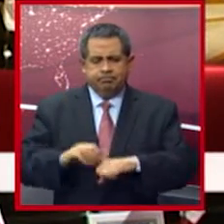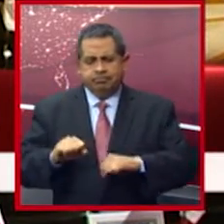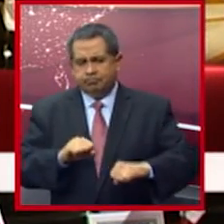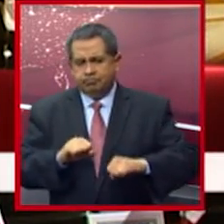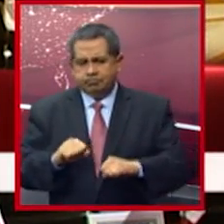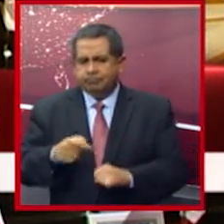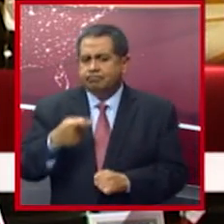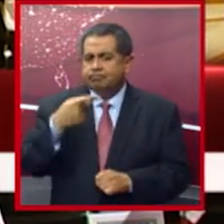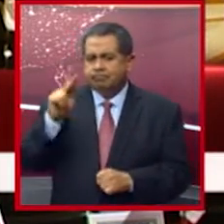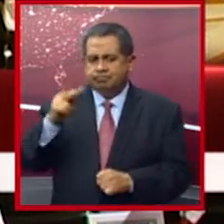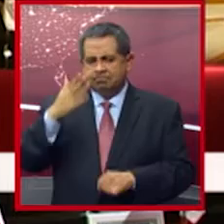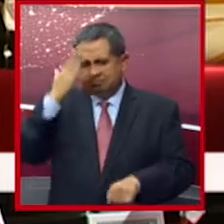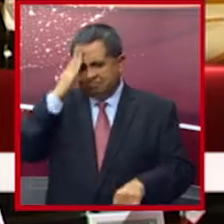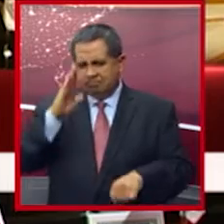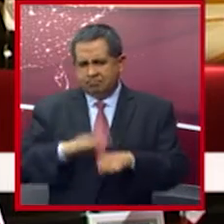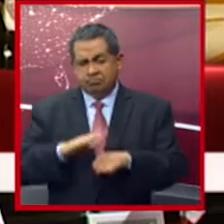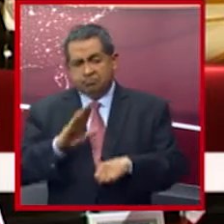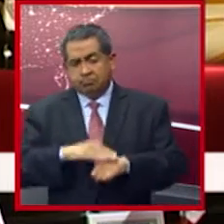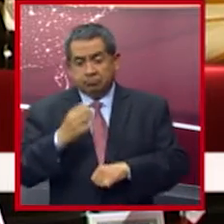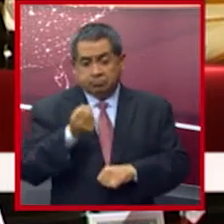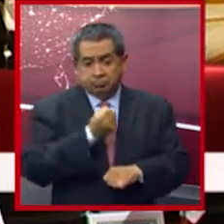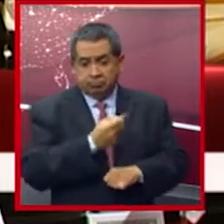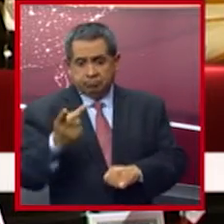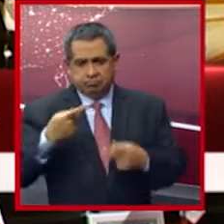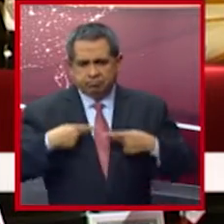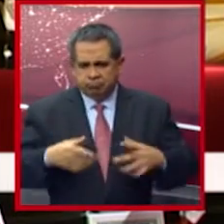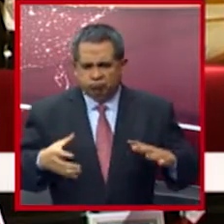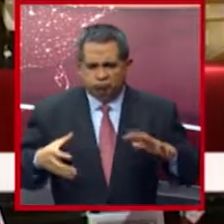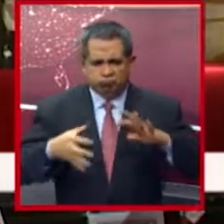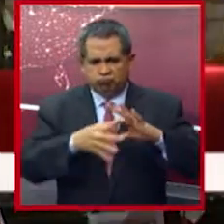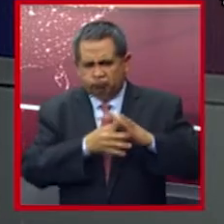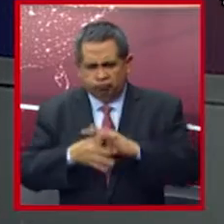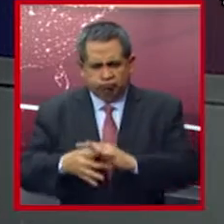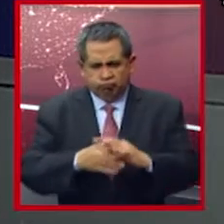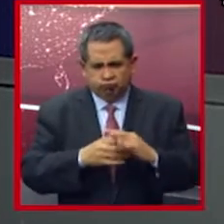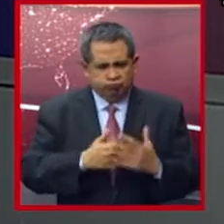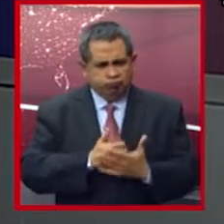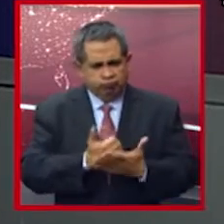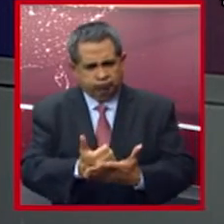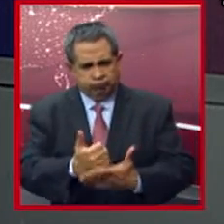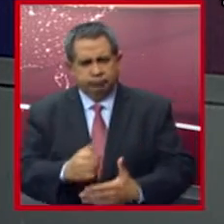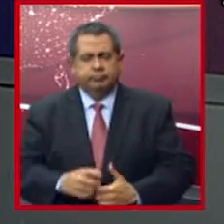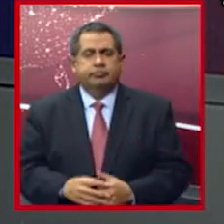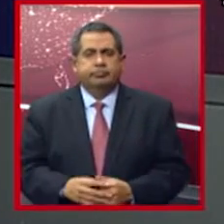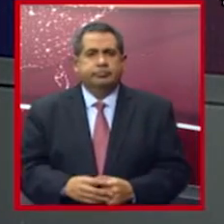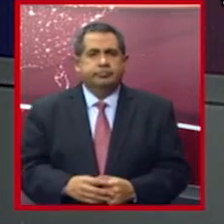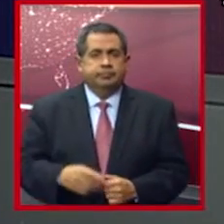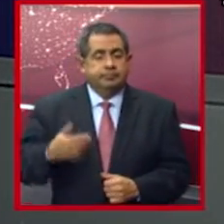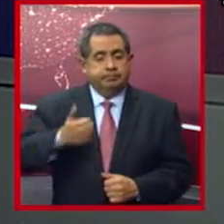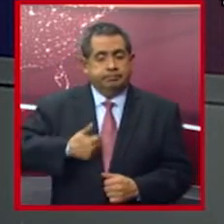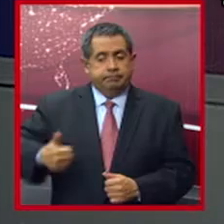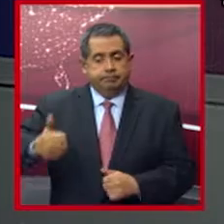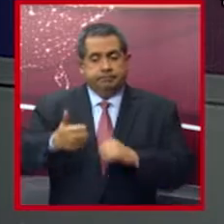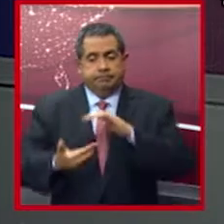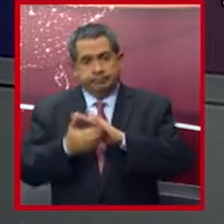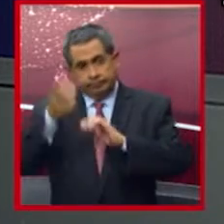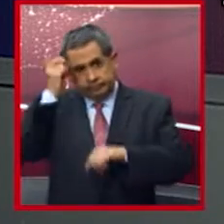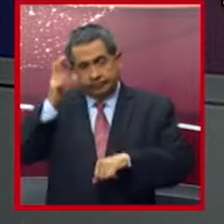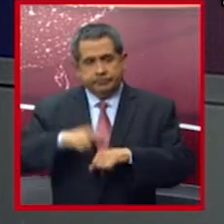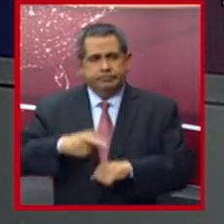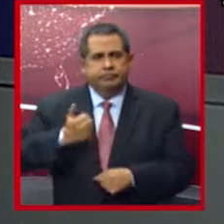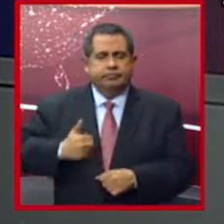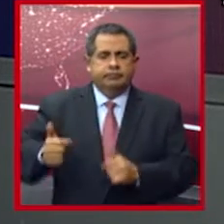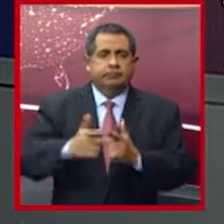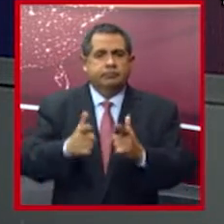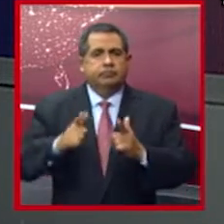más aún por el rostro solidario de la sociedad mexicana. Y por acuerdo de la mesa directiva, cada uno de los grupos parlamentarios que